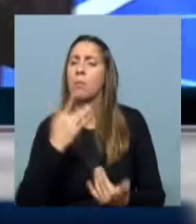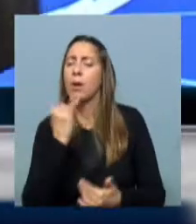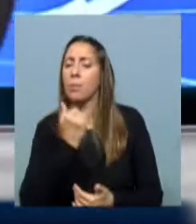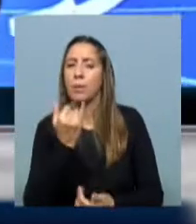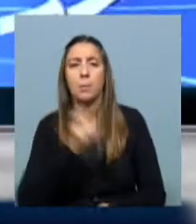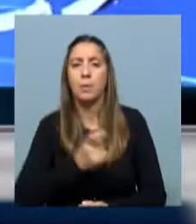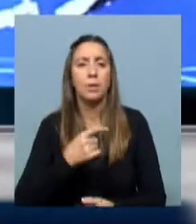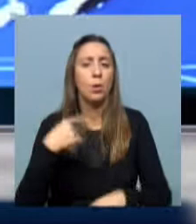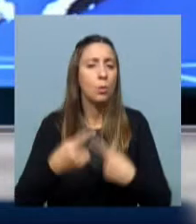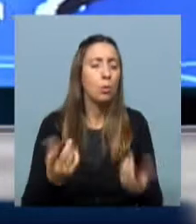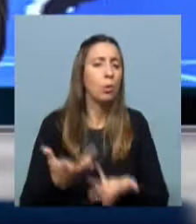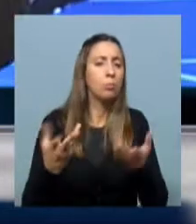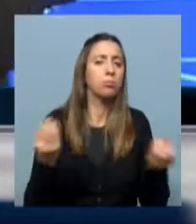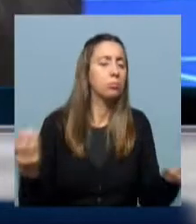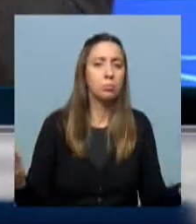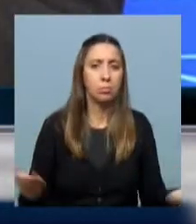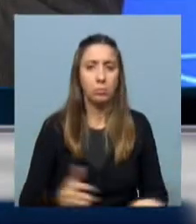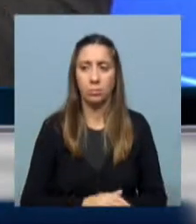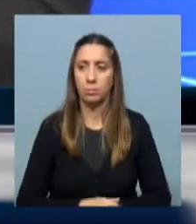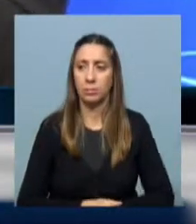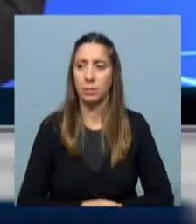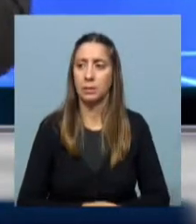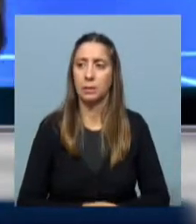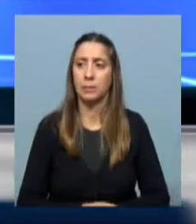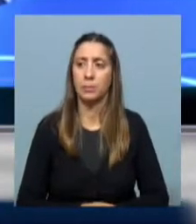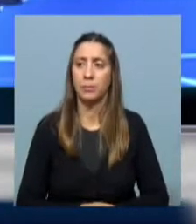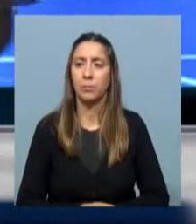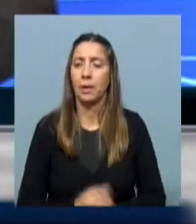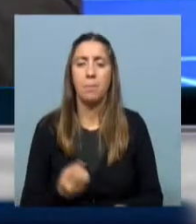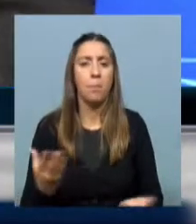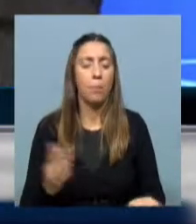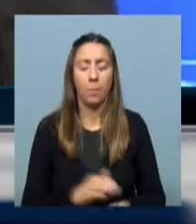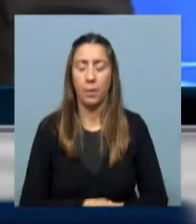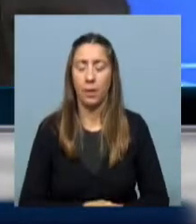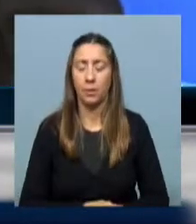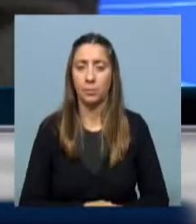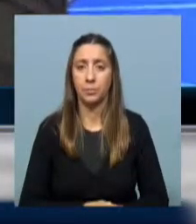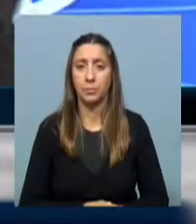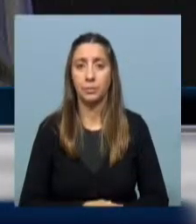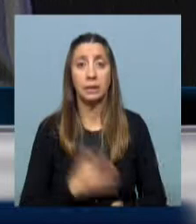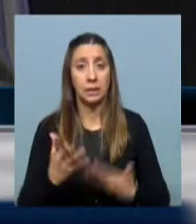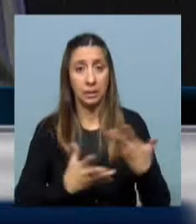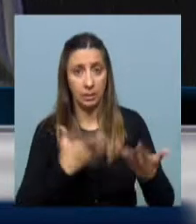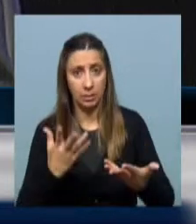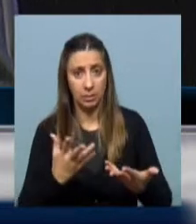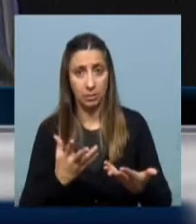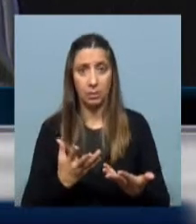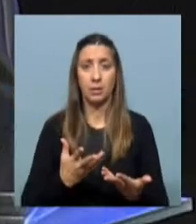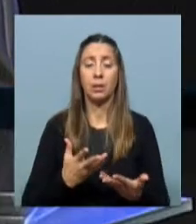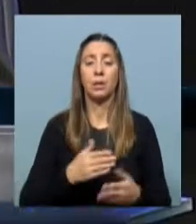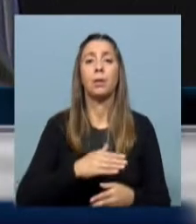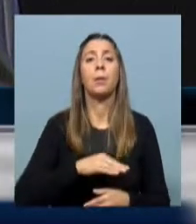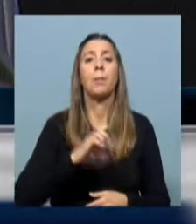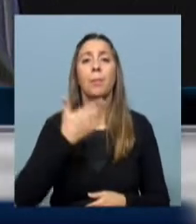por qué la gente sigue intentando hacer estas cosas, Godoy? No sé si... en realidad esta quema que se está haciendo en Paso de las